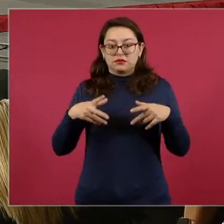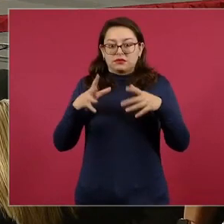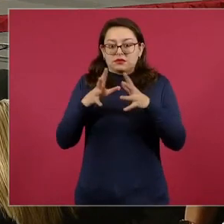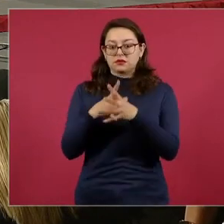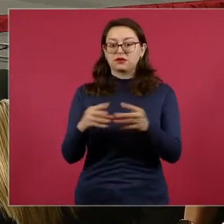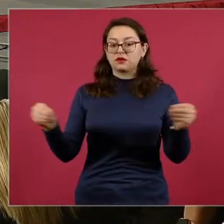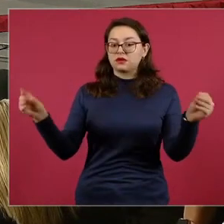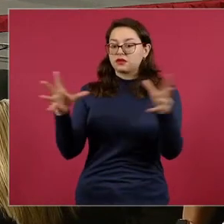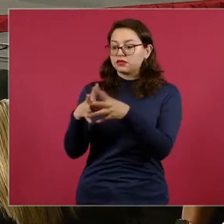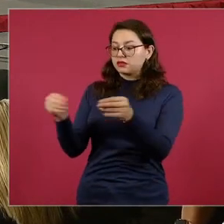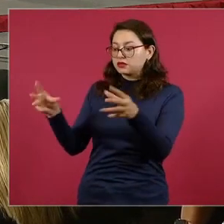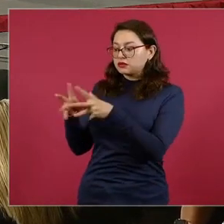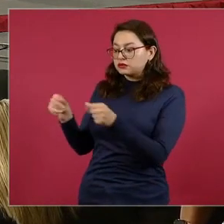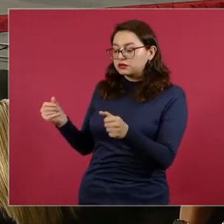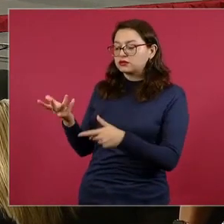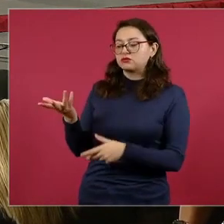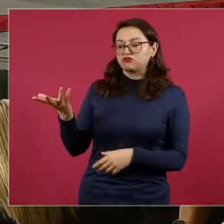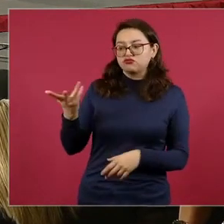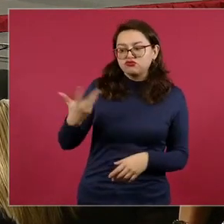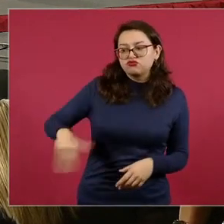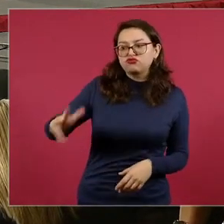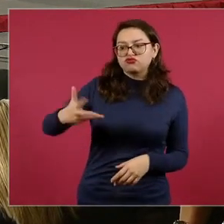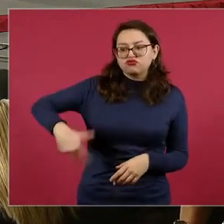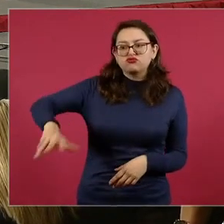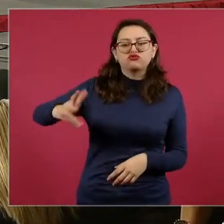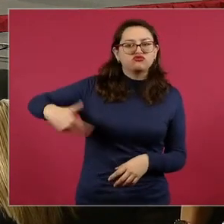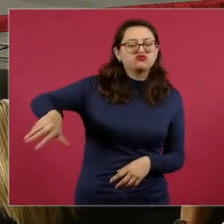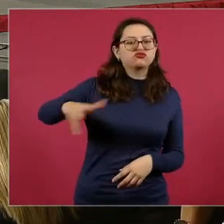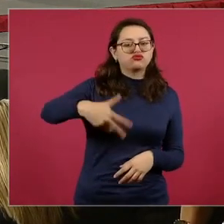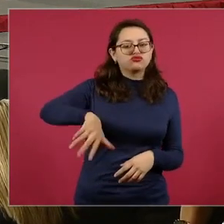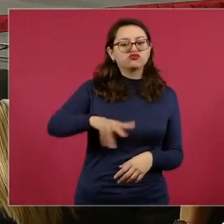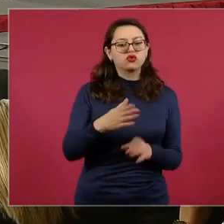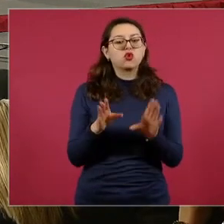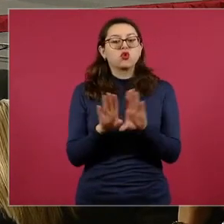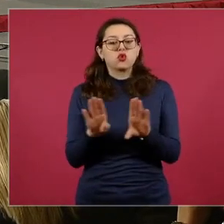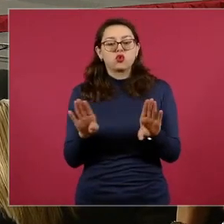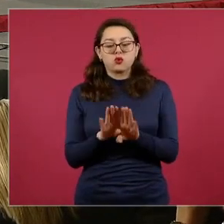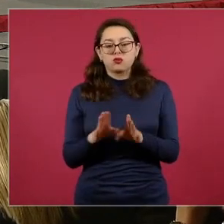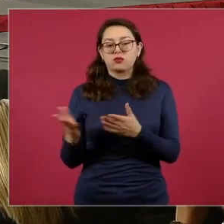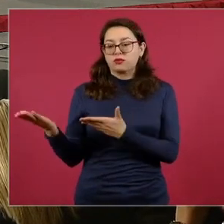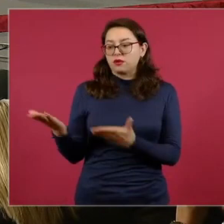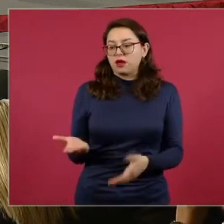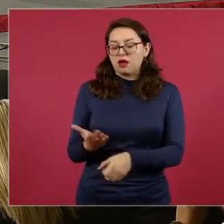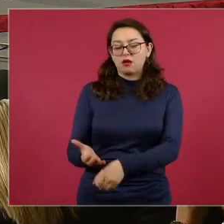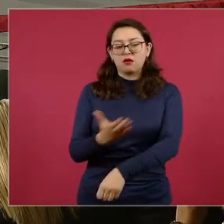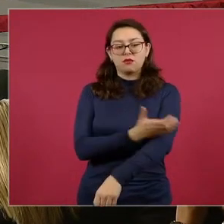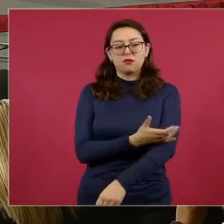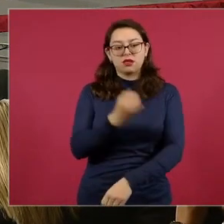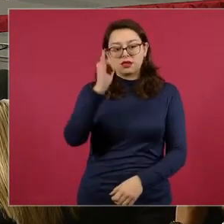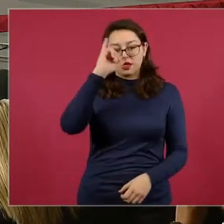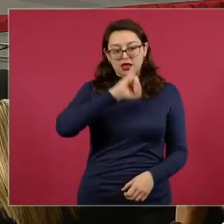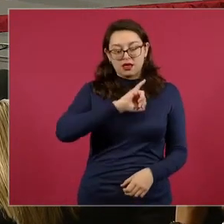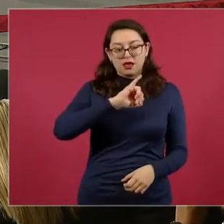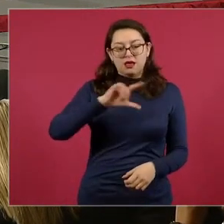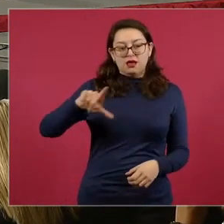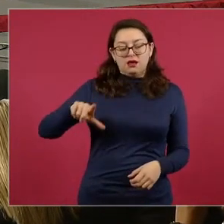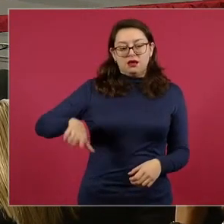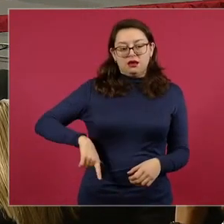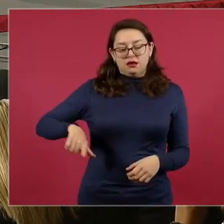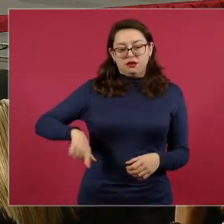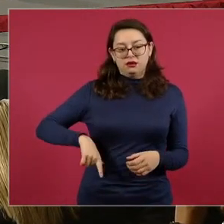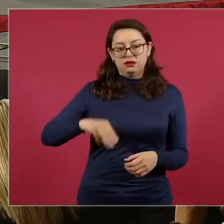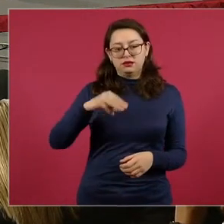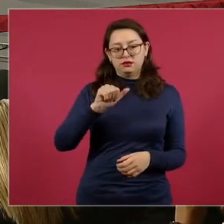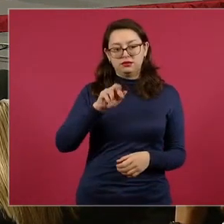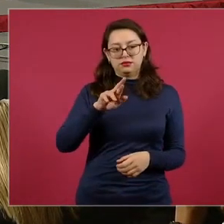el jefe de gobierno, Martí Batres. Está también Tere Lupe Reyes, titular de la Comisión Nacional de